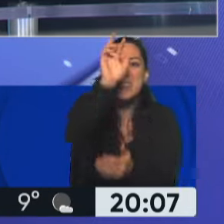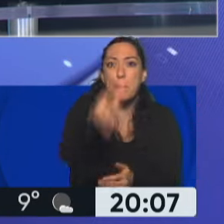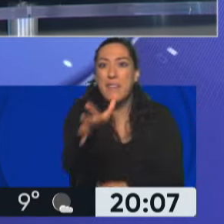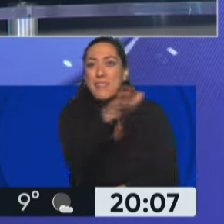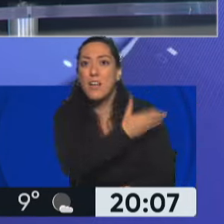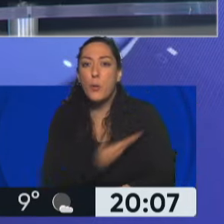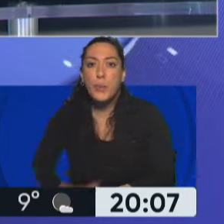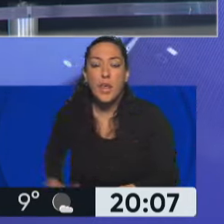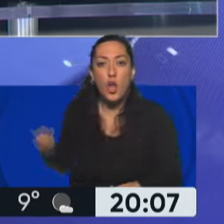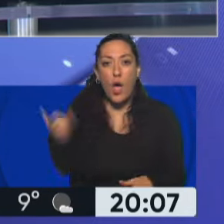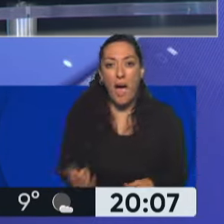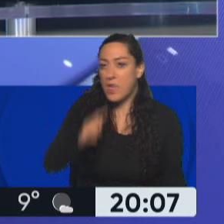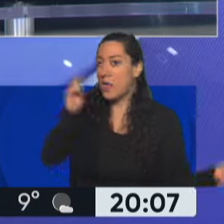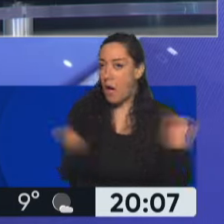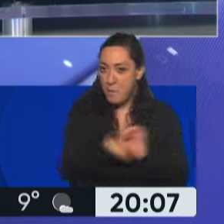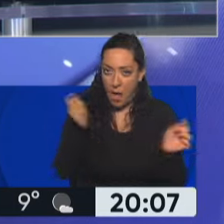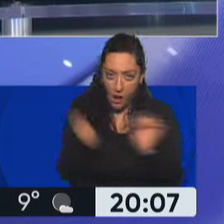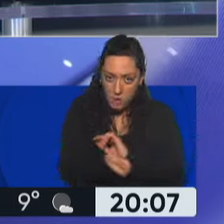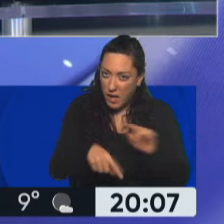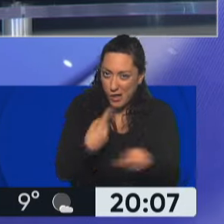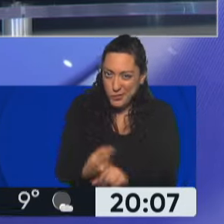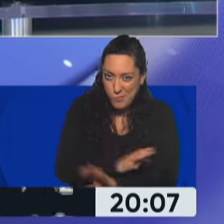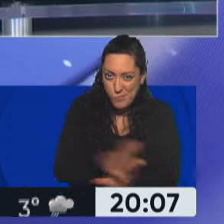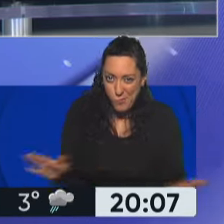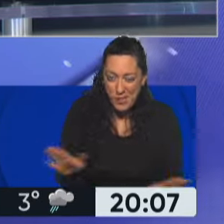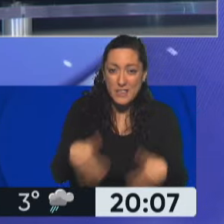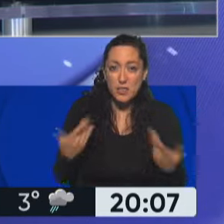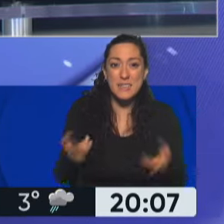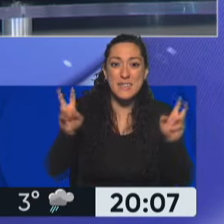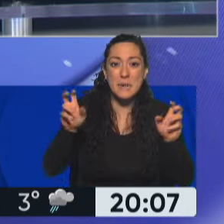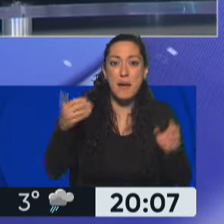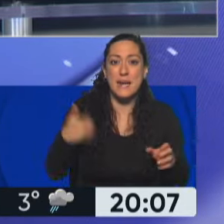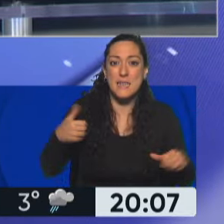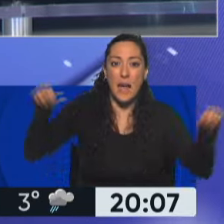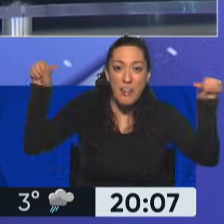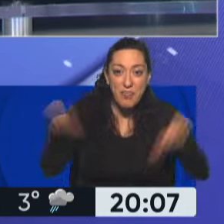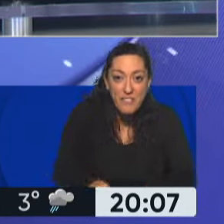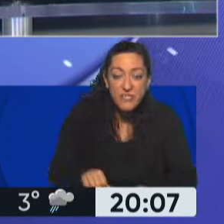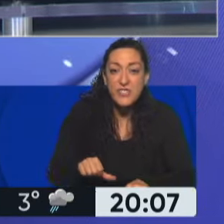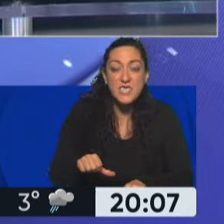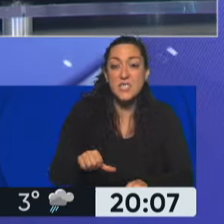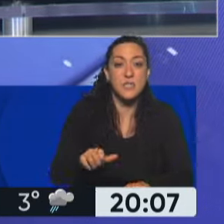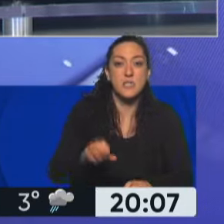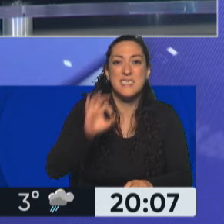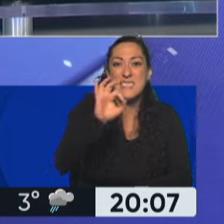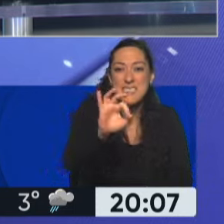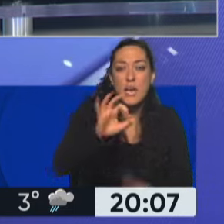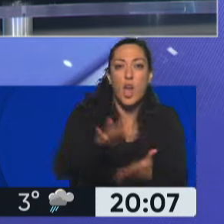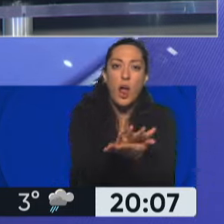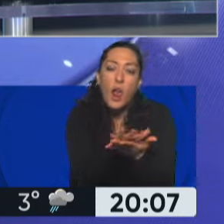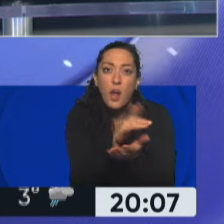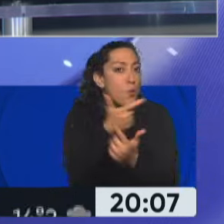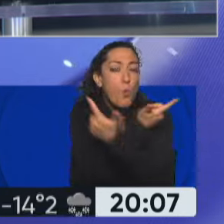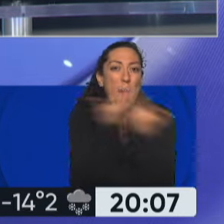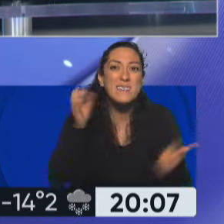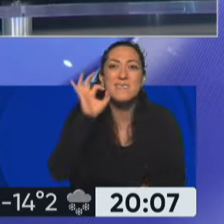que es inamovible en el sentido de que para los argentinos el déficit cero no tenga ningún una forma de ser negociado el plan